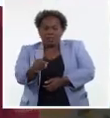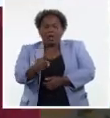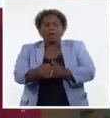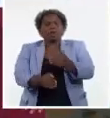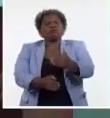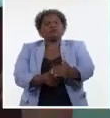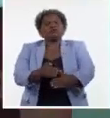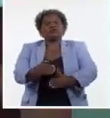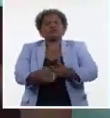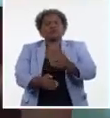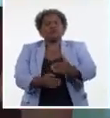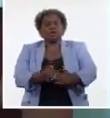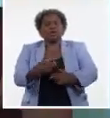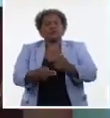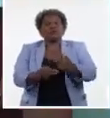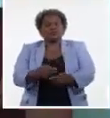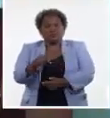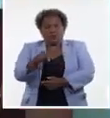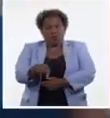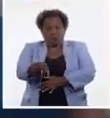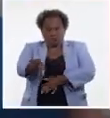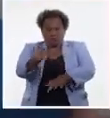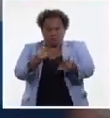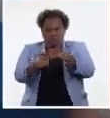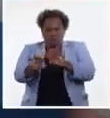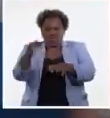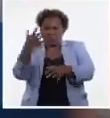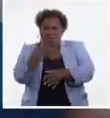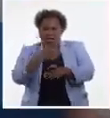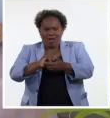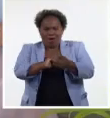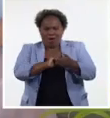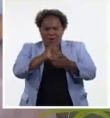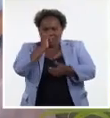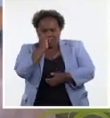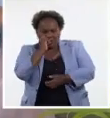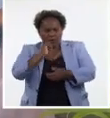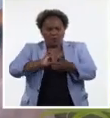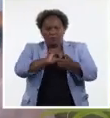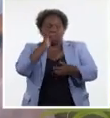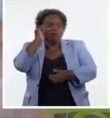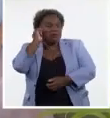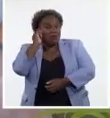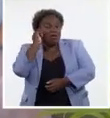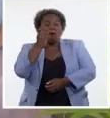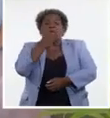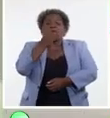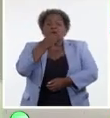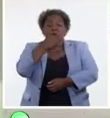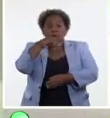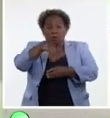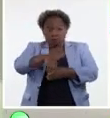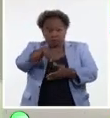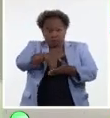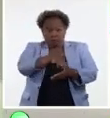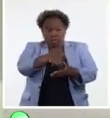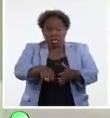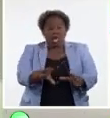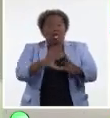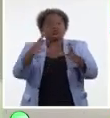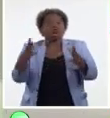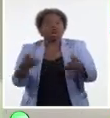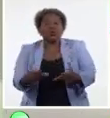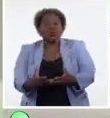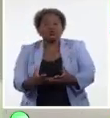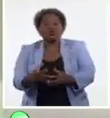un proceso que se está desarrollando ahora para seleccionar esos compañeros en ese caso podemos votar por todos o votar